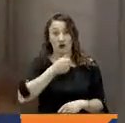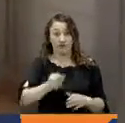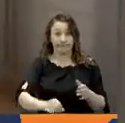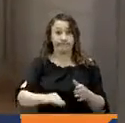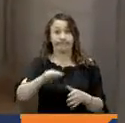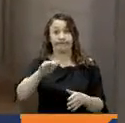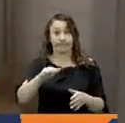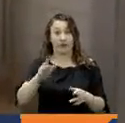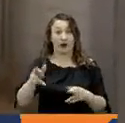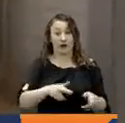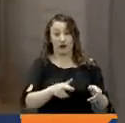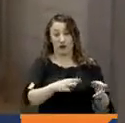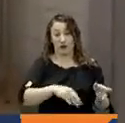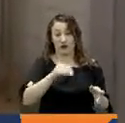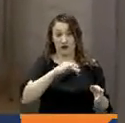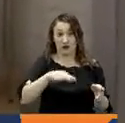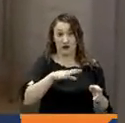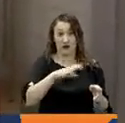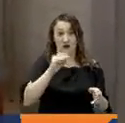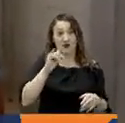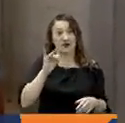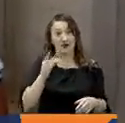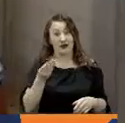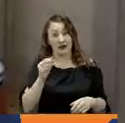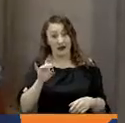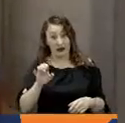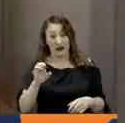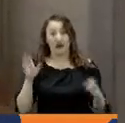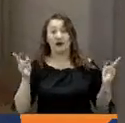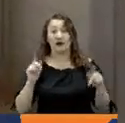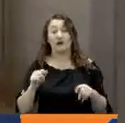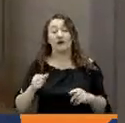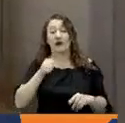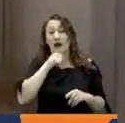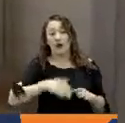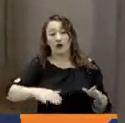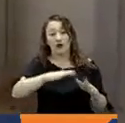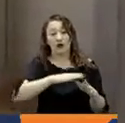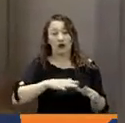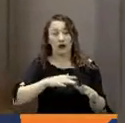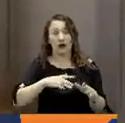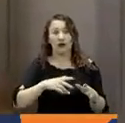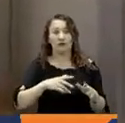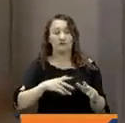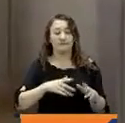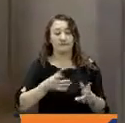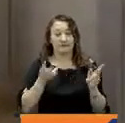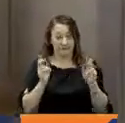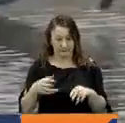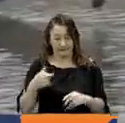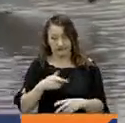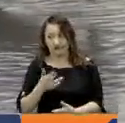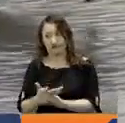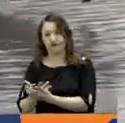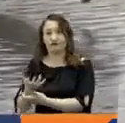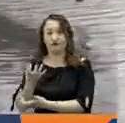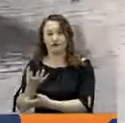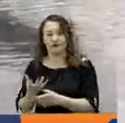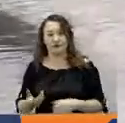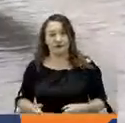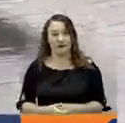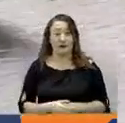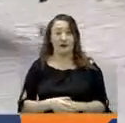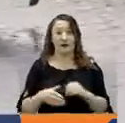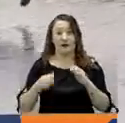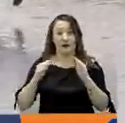río Magdalena, el canal del dique y la laguna del Guájaro, al mismo tiempo vivíamos una sequía. El IDEAN